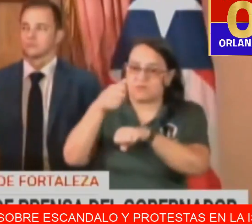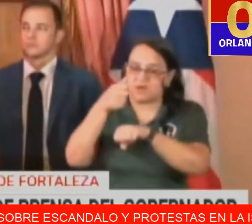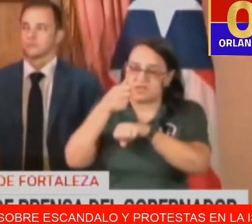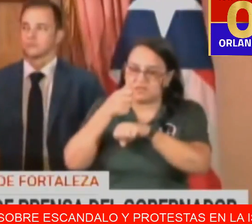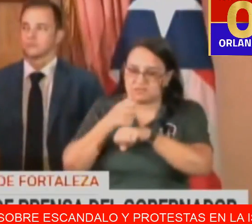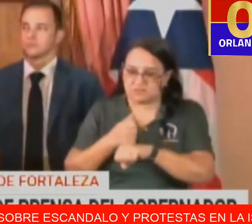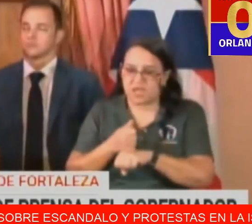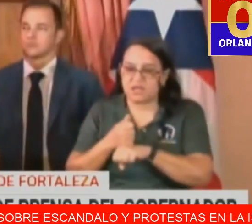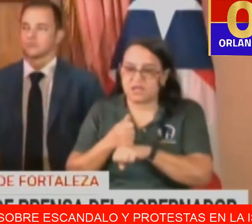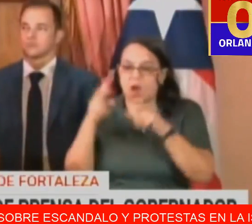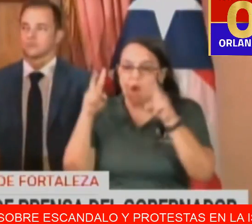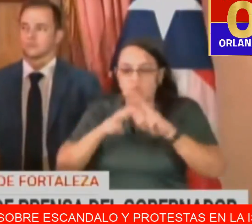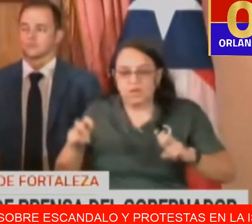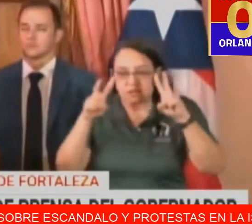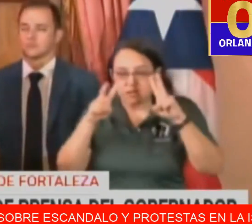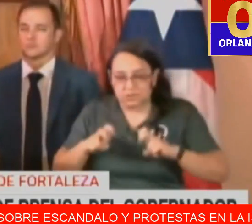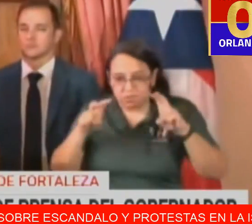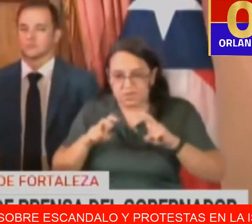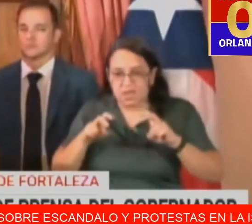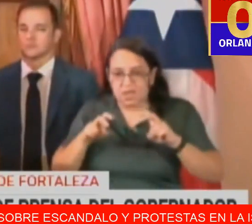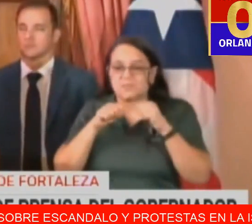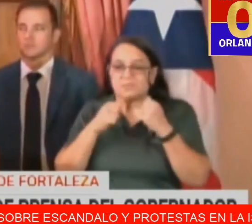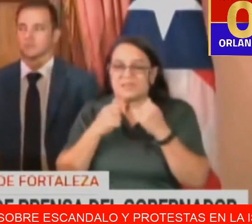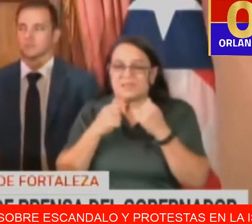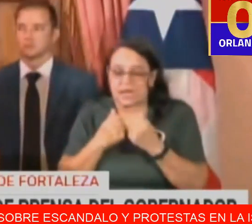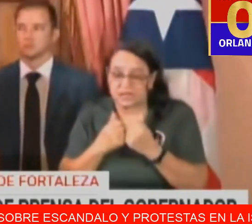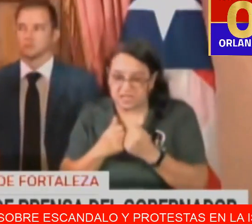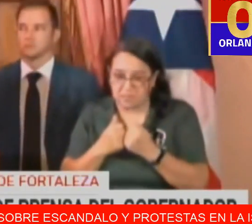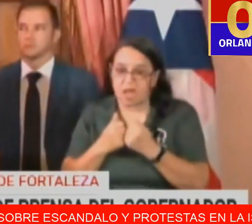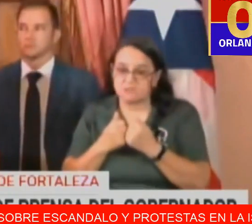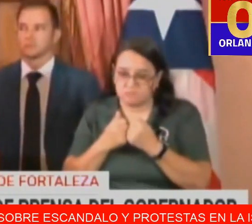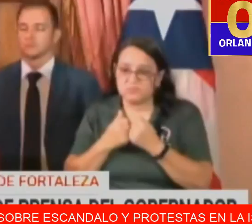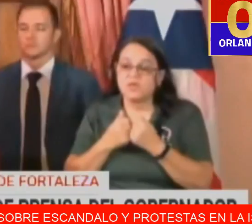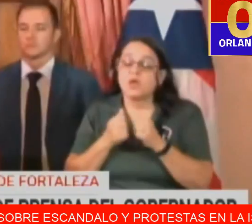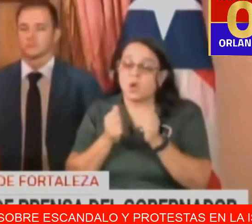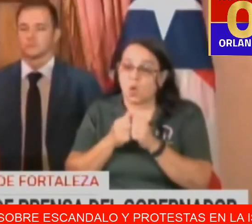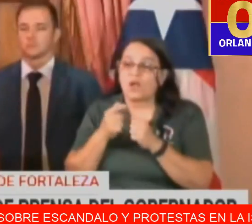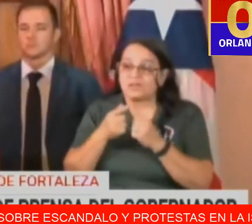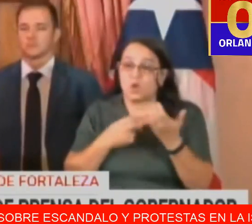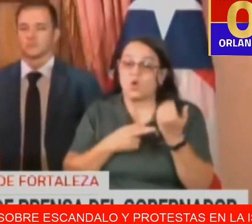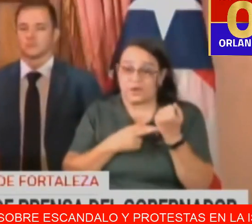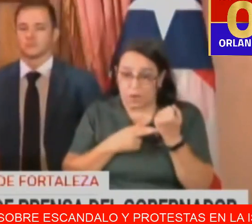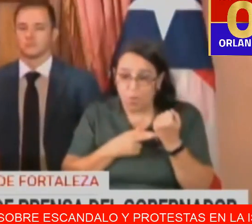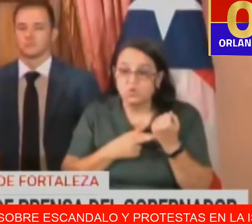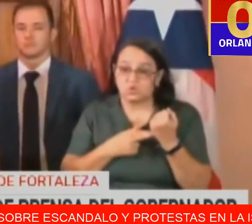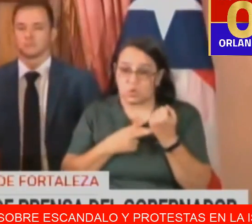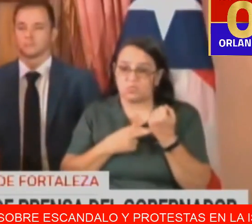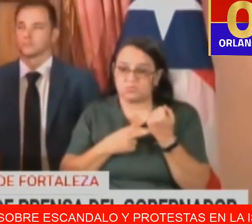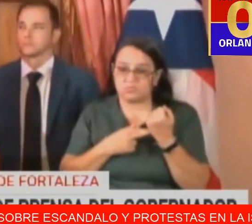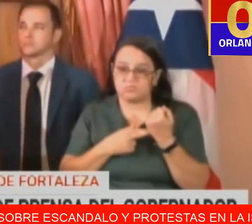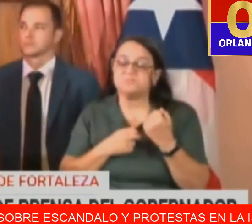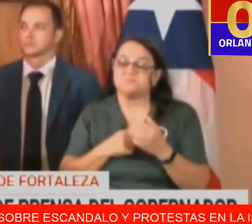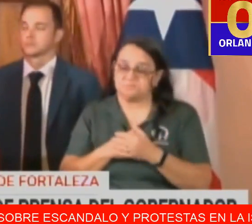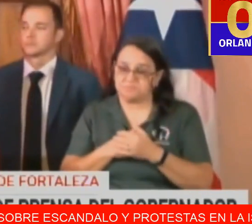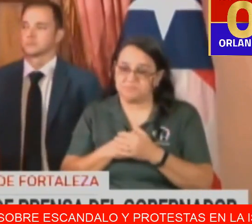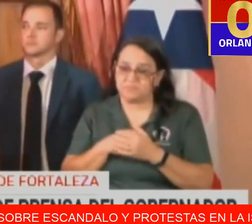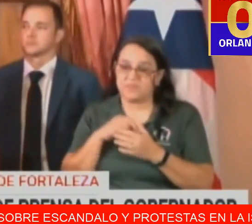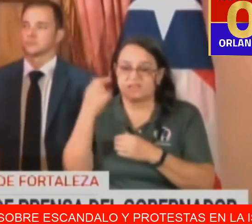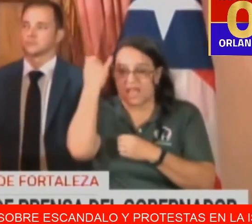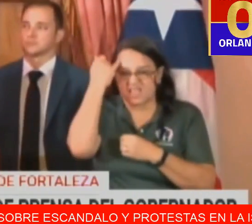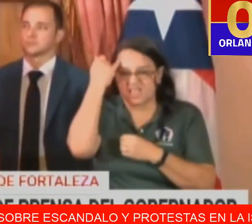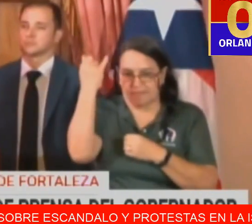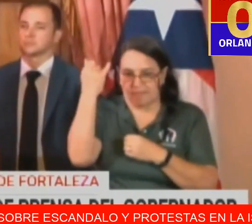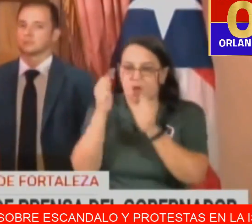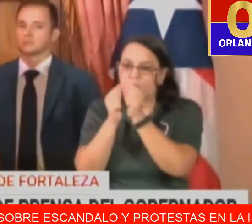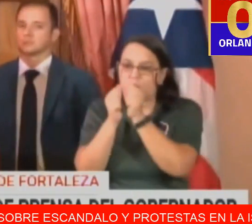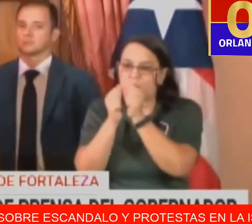que era una auditoría administrativa de lo que se había llevado con esos recursos que se habían establecido. Esta idea de